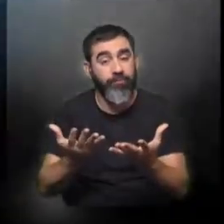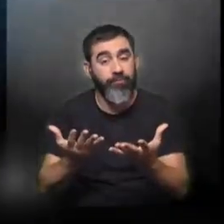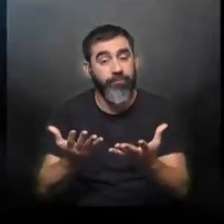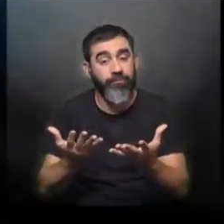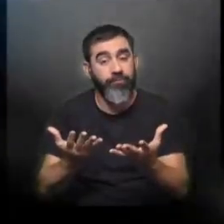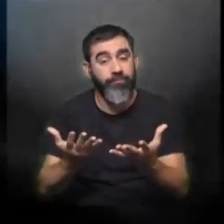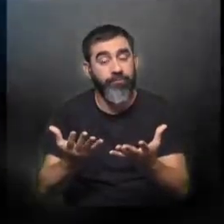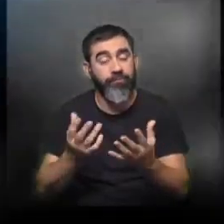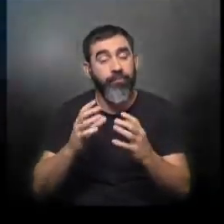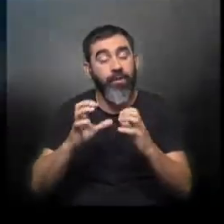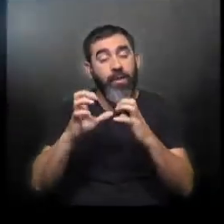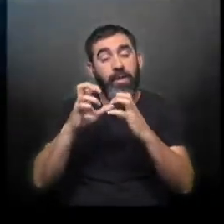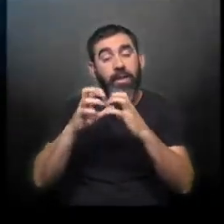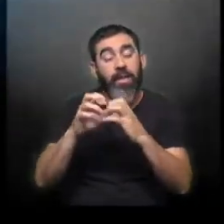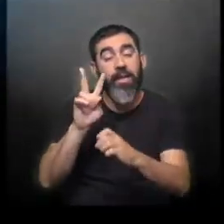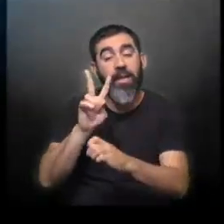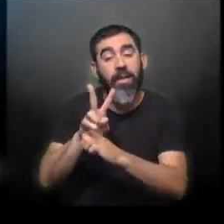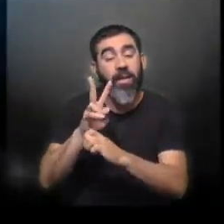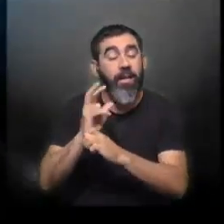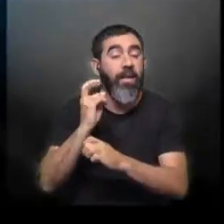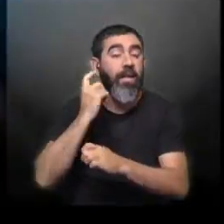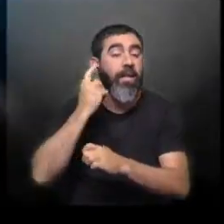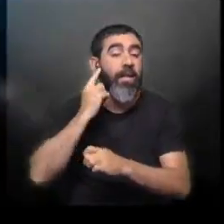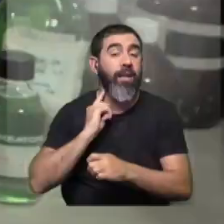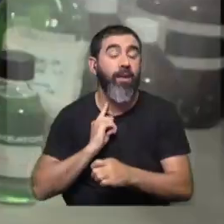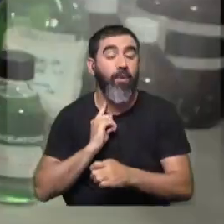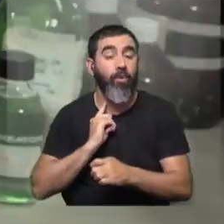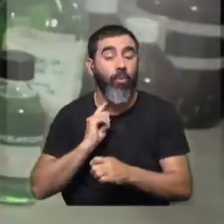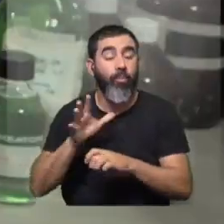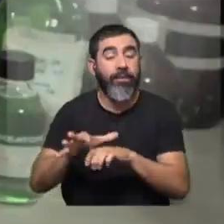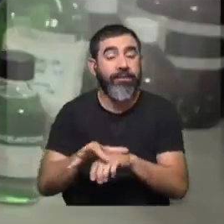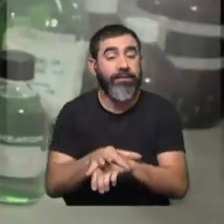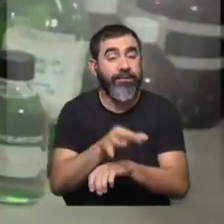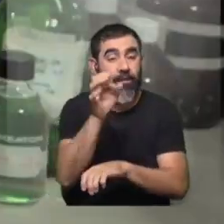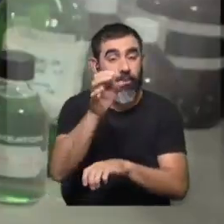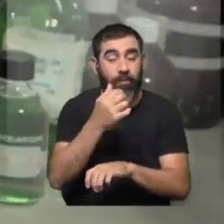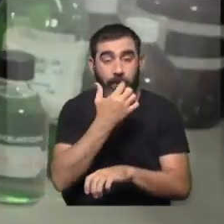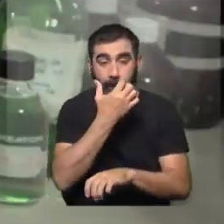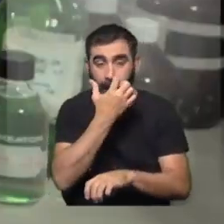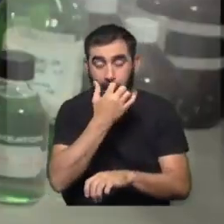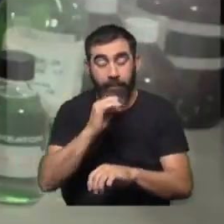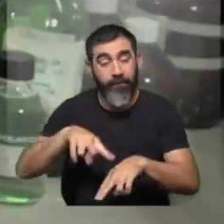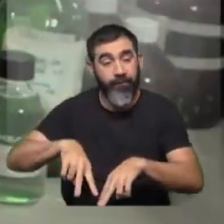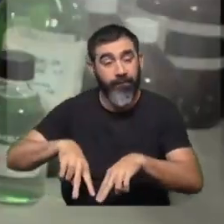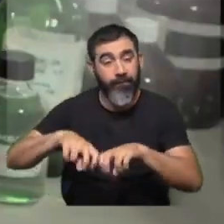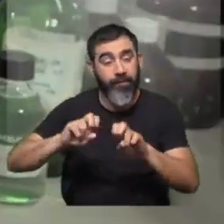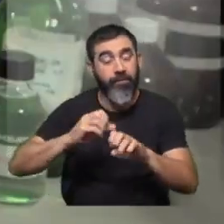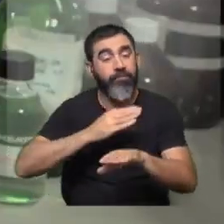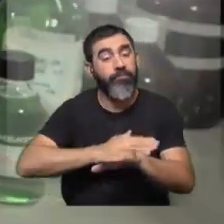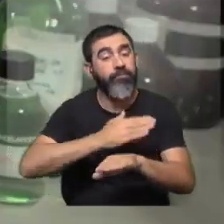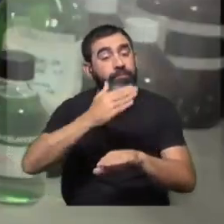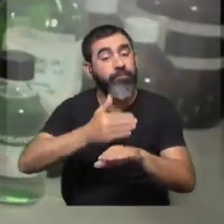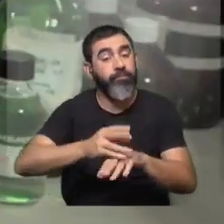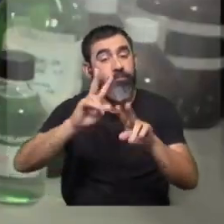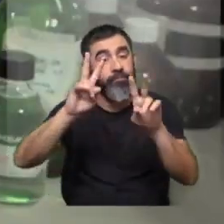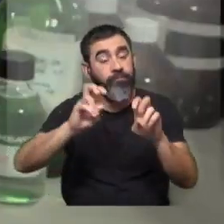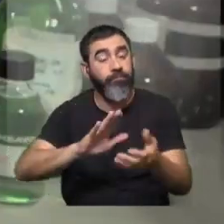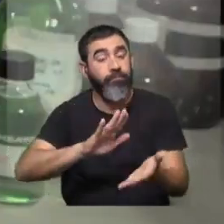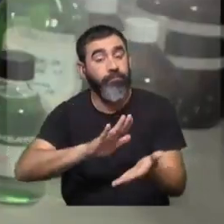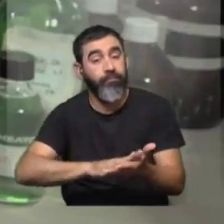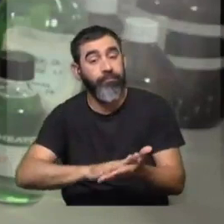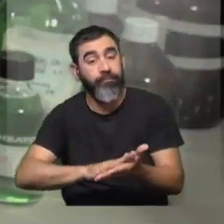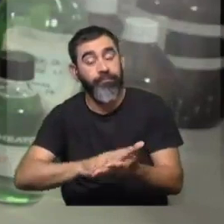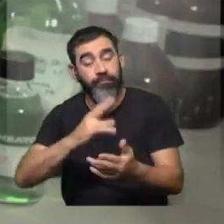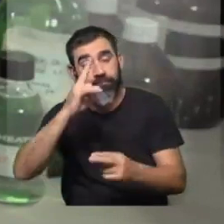esta neuroprotección que es a nivel celular. Si bien se está estudiando el efecto que tiene sobre